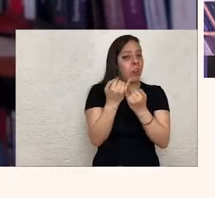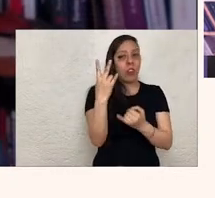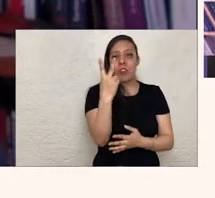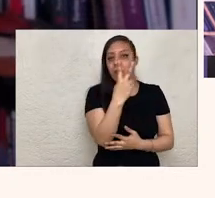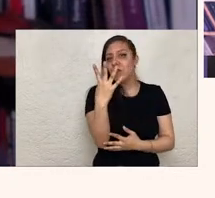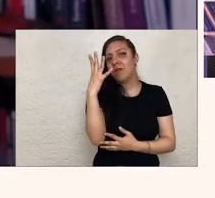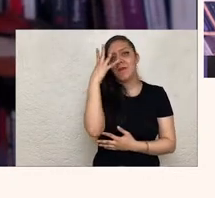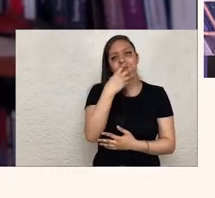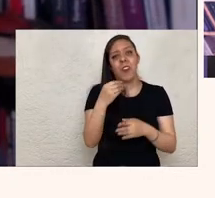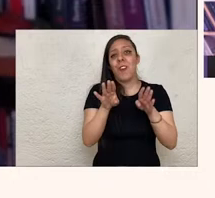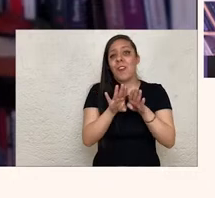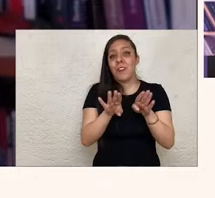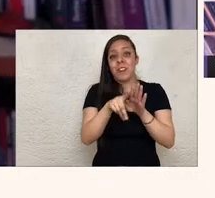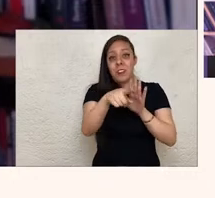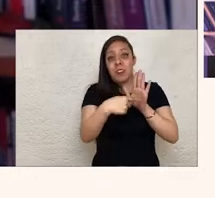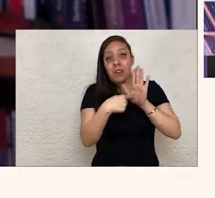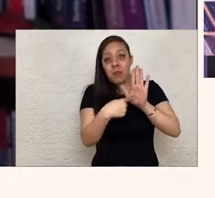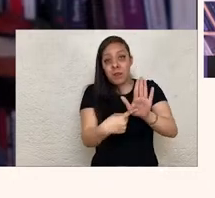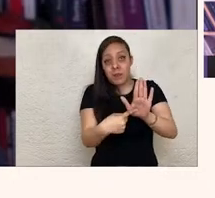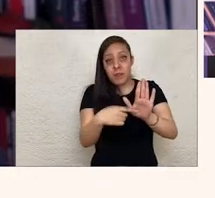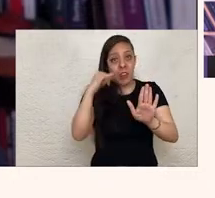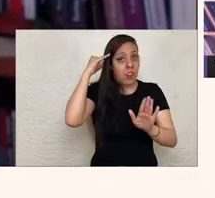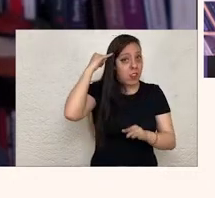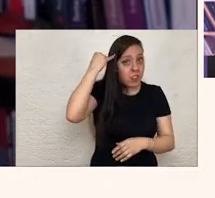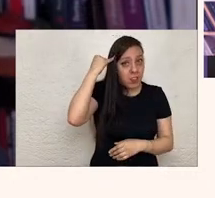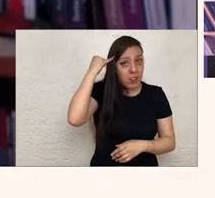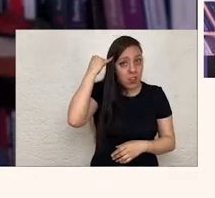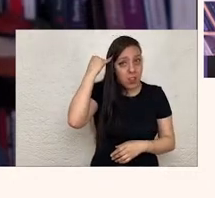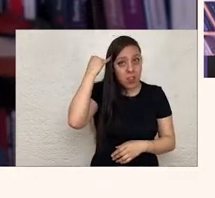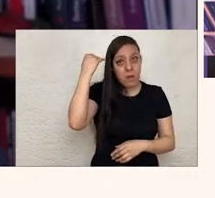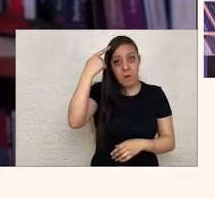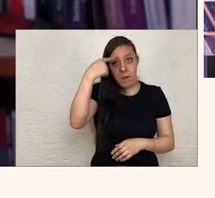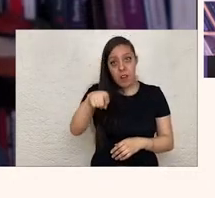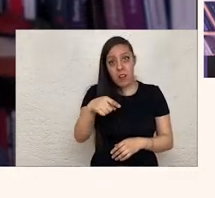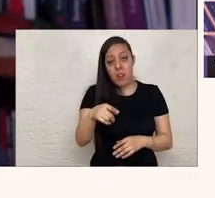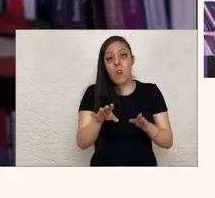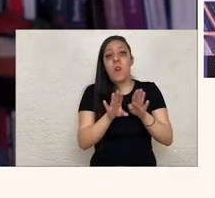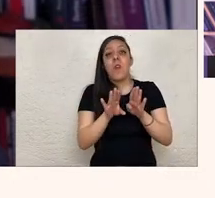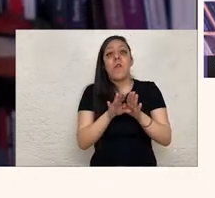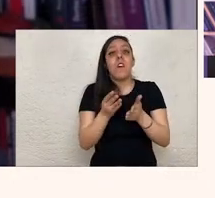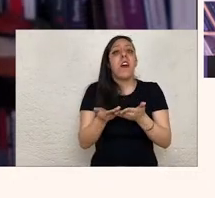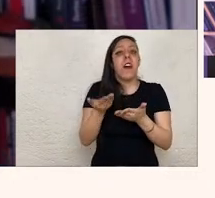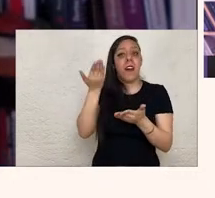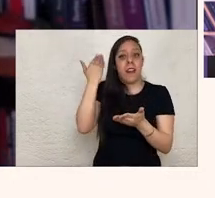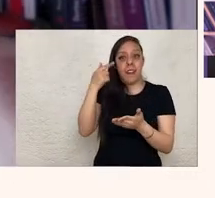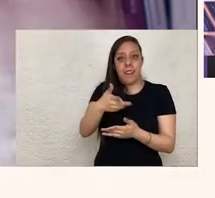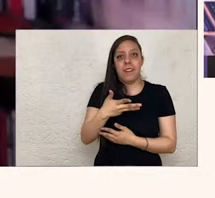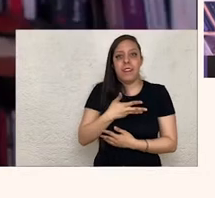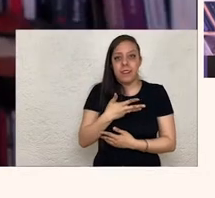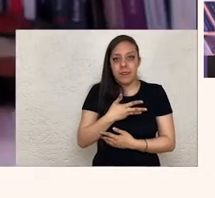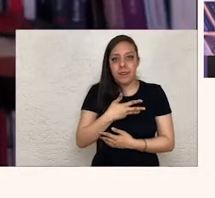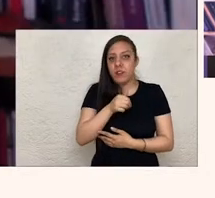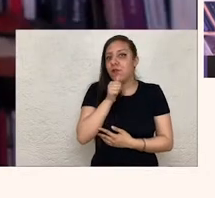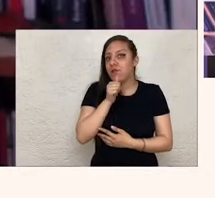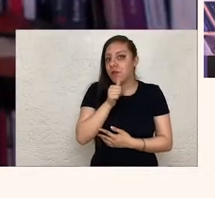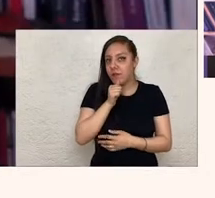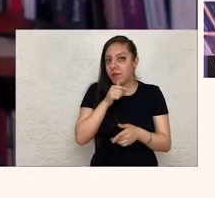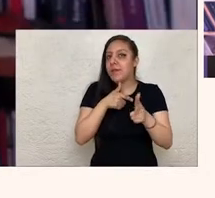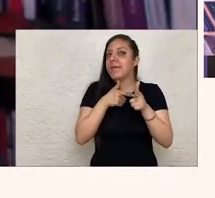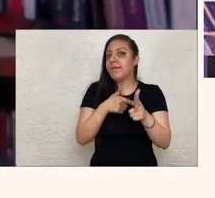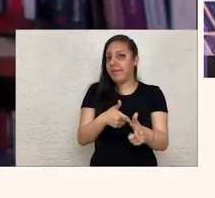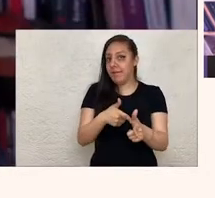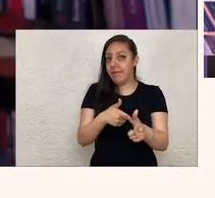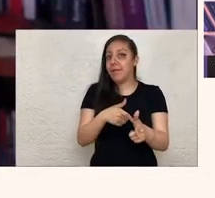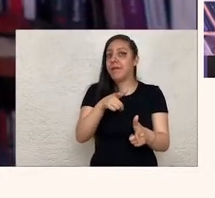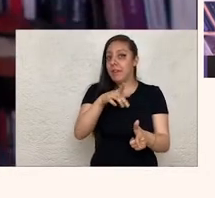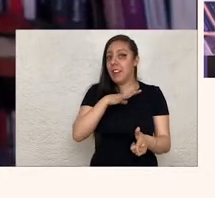apache y estas fotos, ¿no?, maravillosas que nos presentaste, con lo que existió antes y con lo que